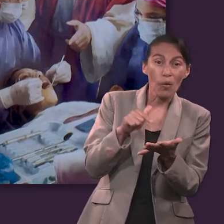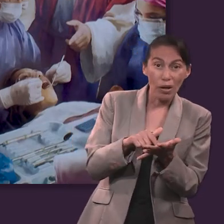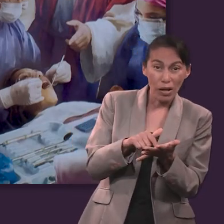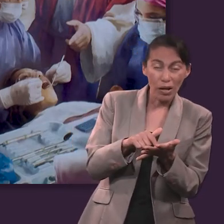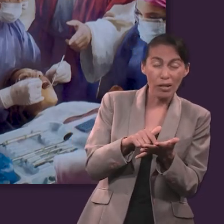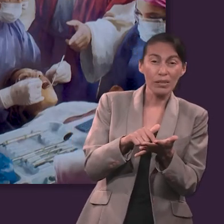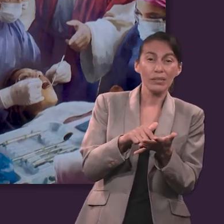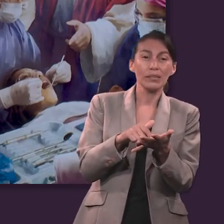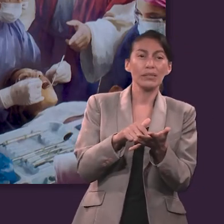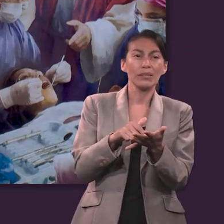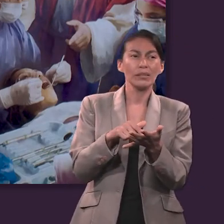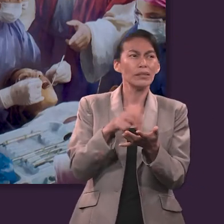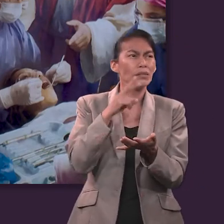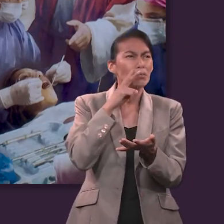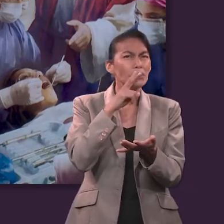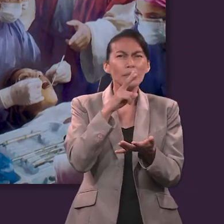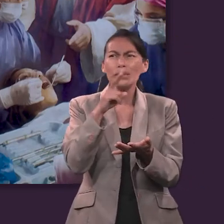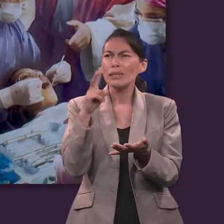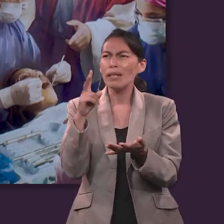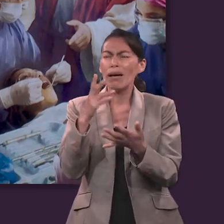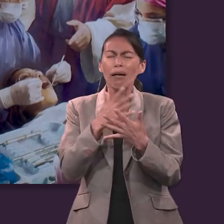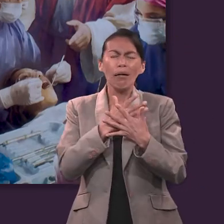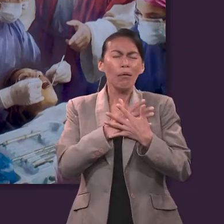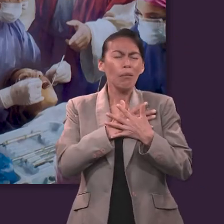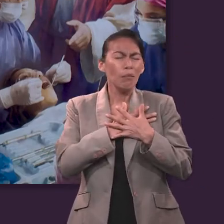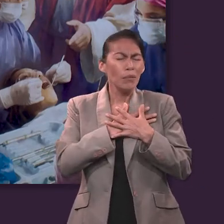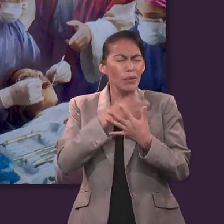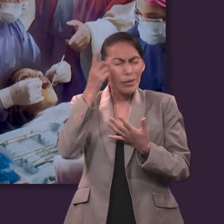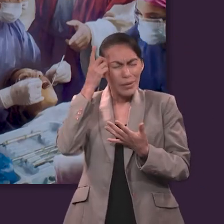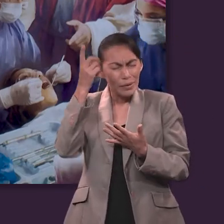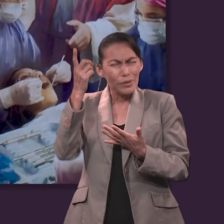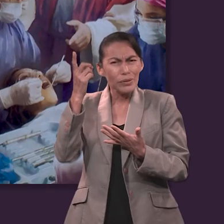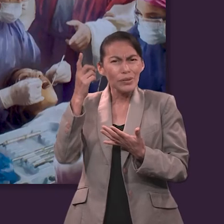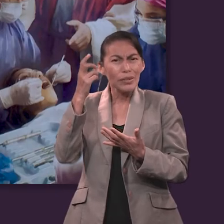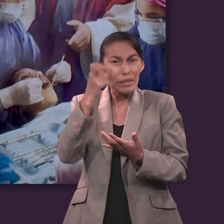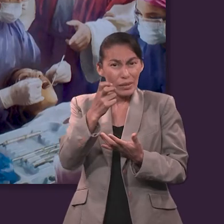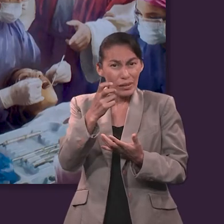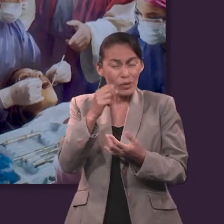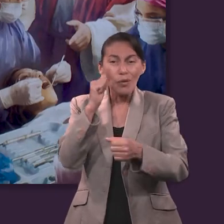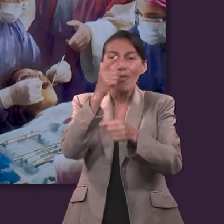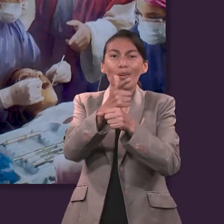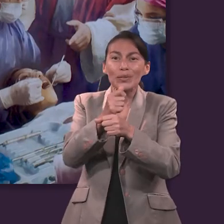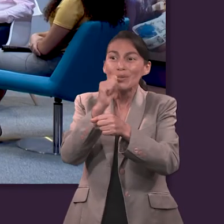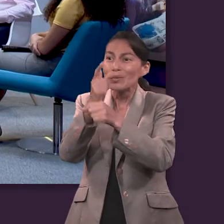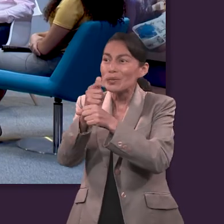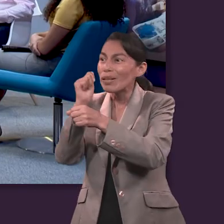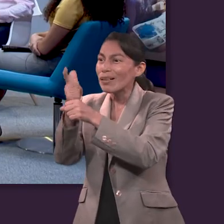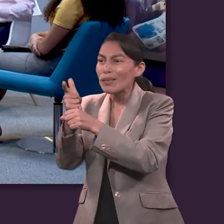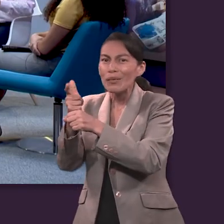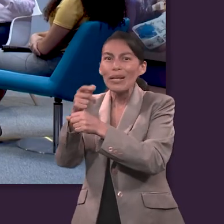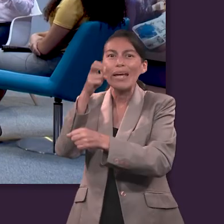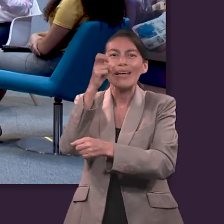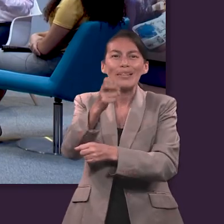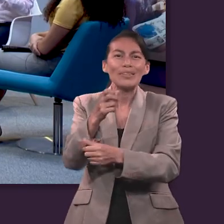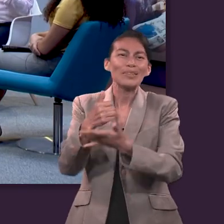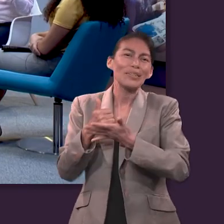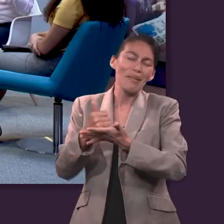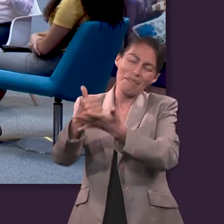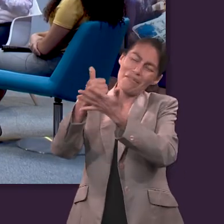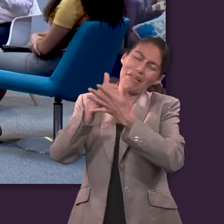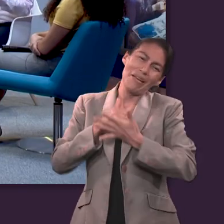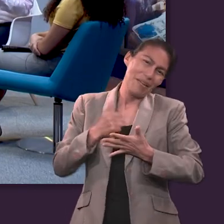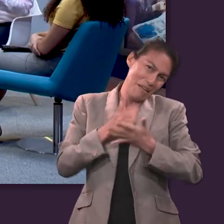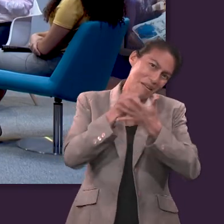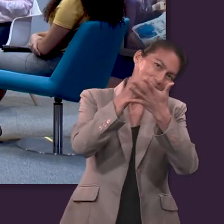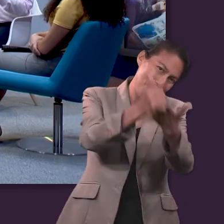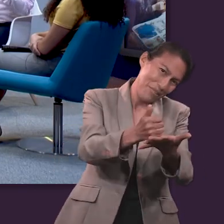algún lugar donde puedan encontrar ese amor de Dios de cual hemos hablado hoy. Y creo que eso nos va